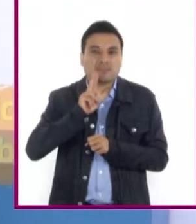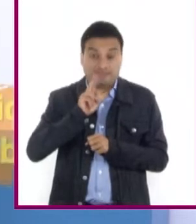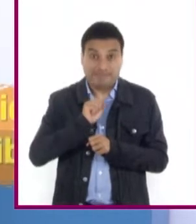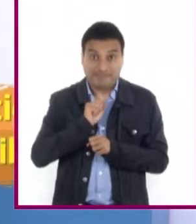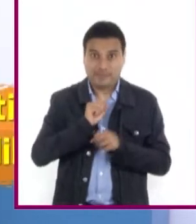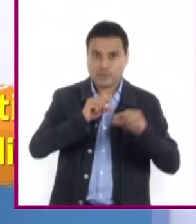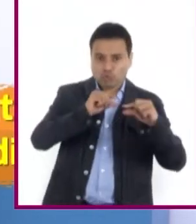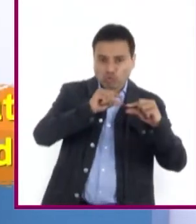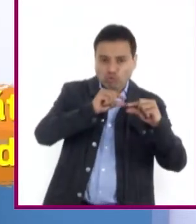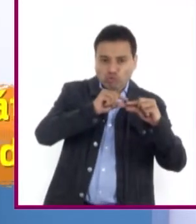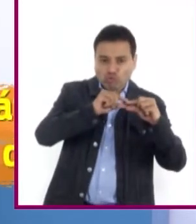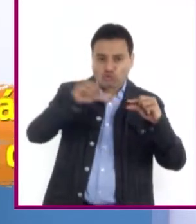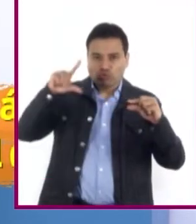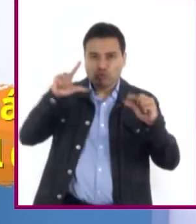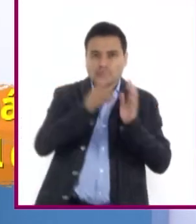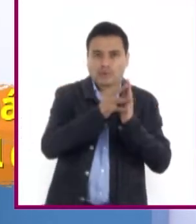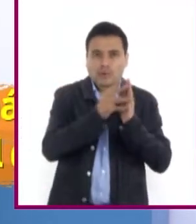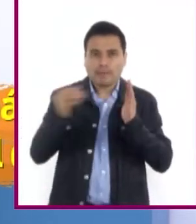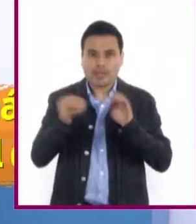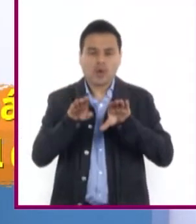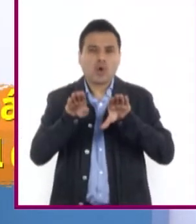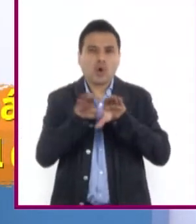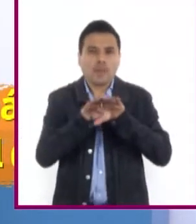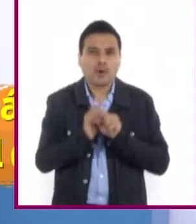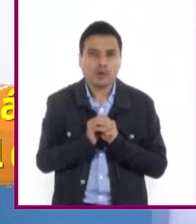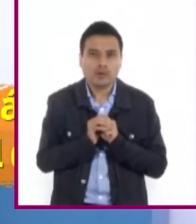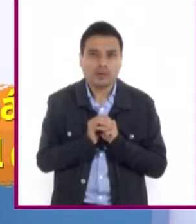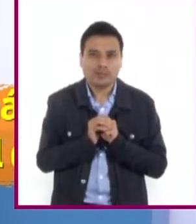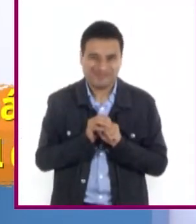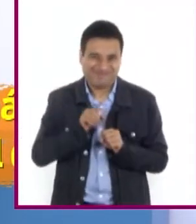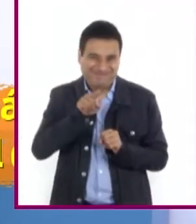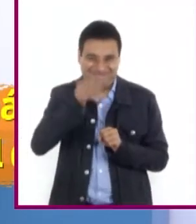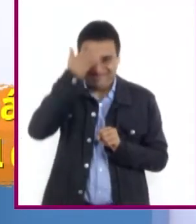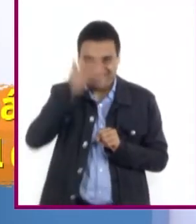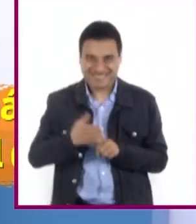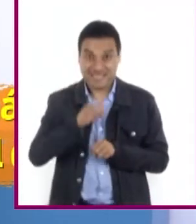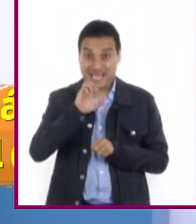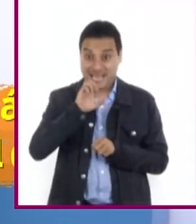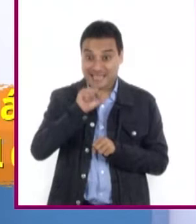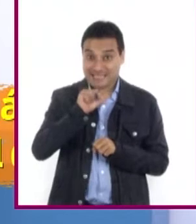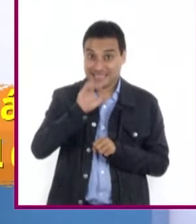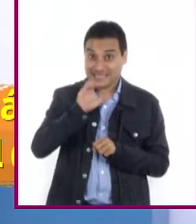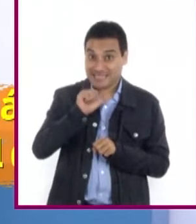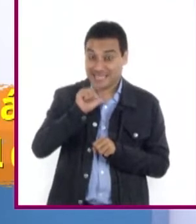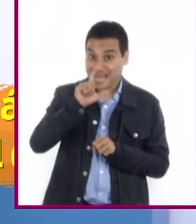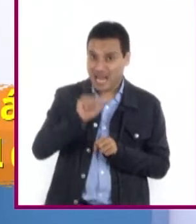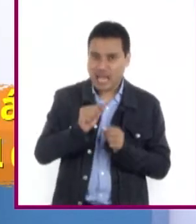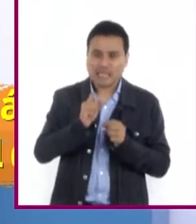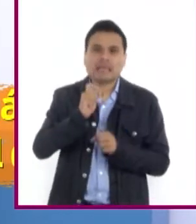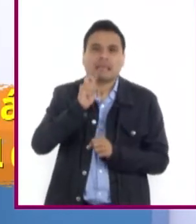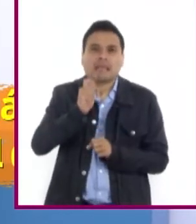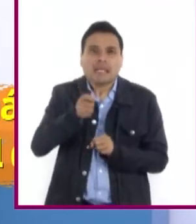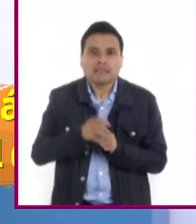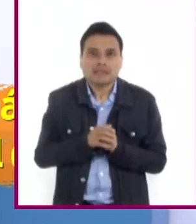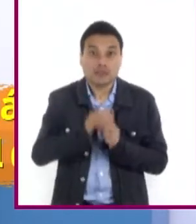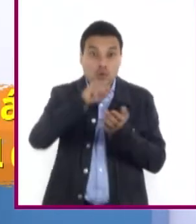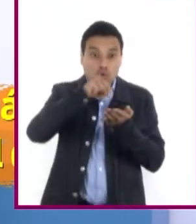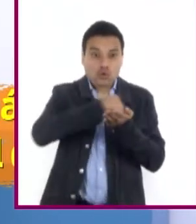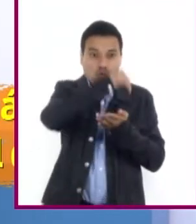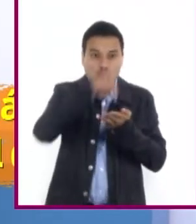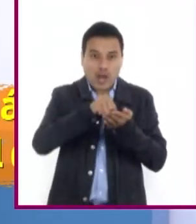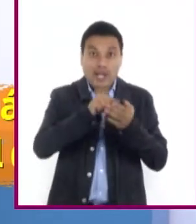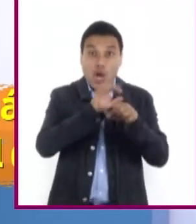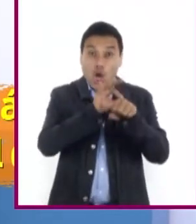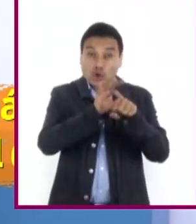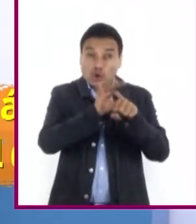sabemos, las figuras a escala muestran la relación matemática que existe entre las dimensiones reales y las dimensiones del dibujo,